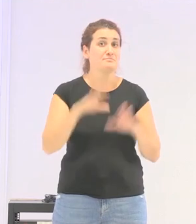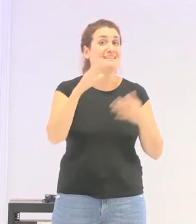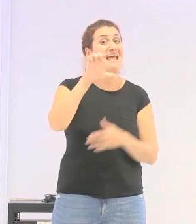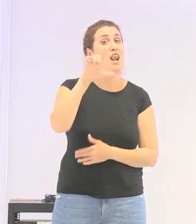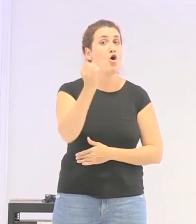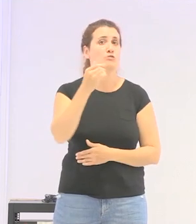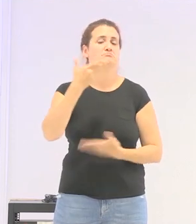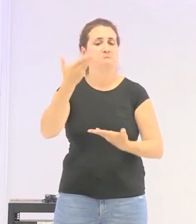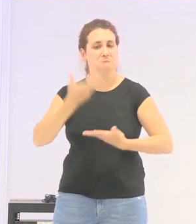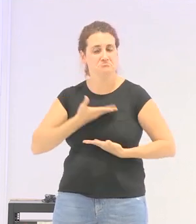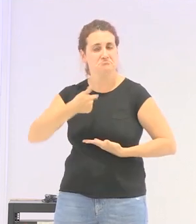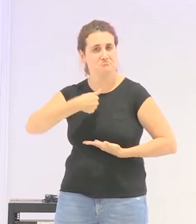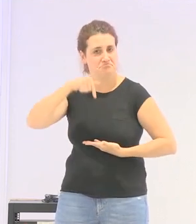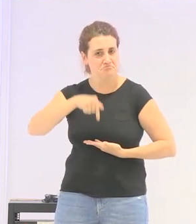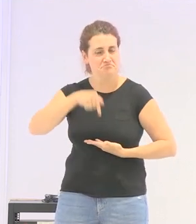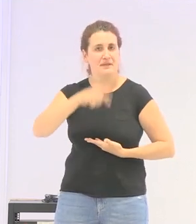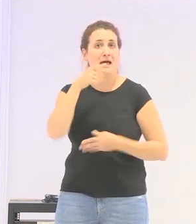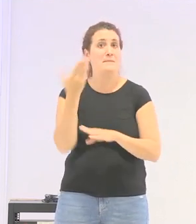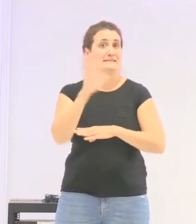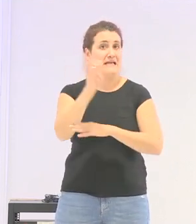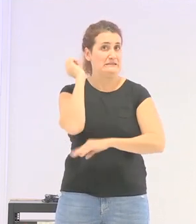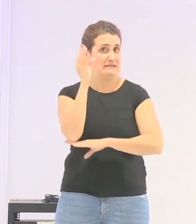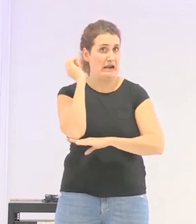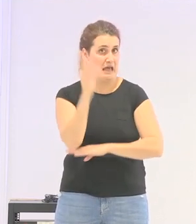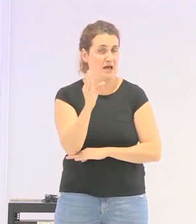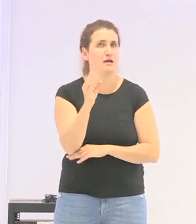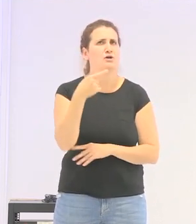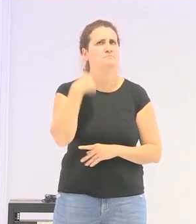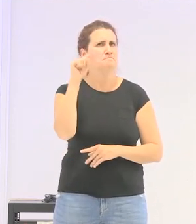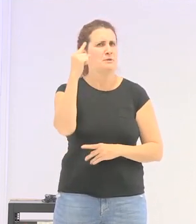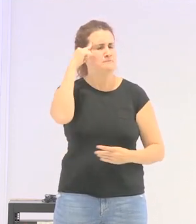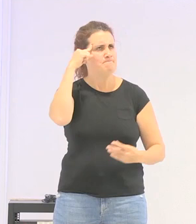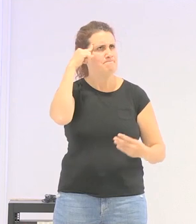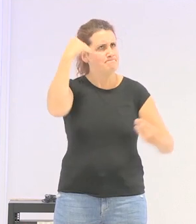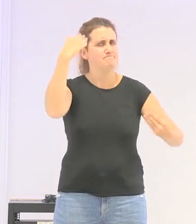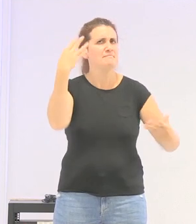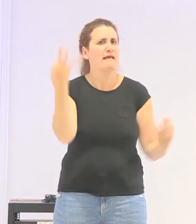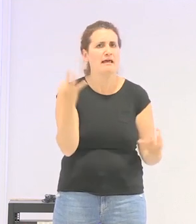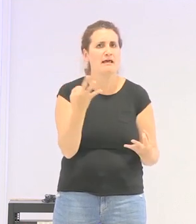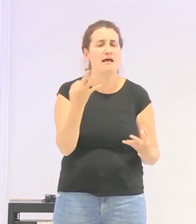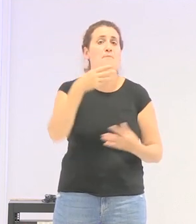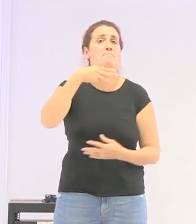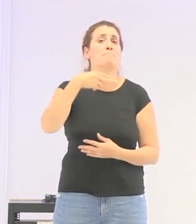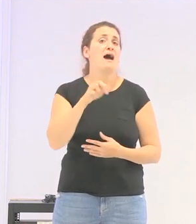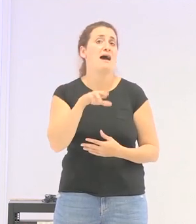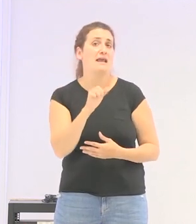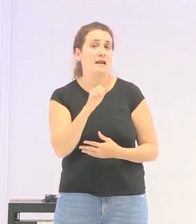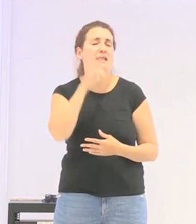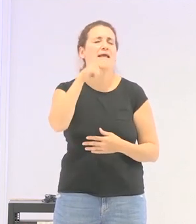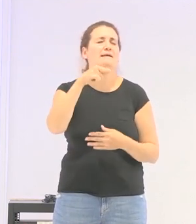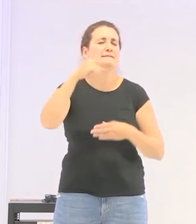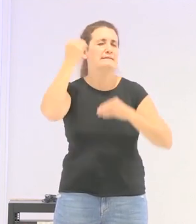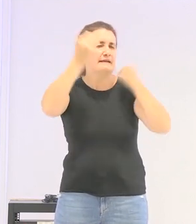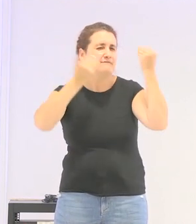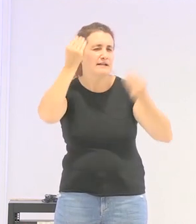invitó a presentar esta charla, lo primero que me vino a la cabeza fue Hannah Arendt y la reflexión que